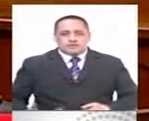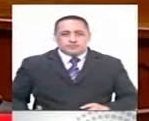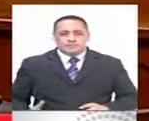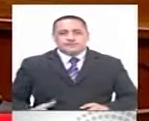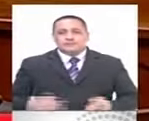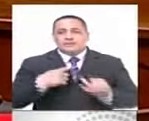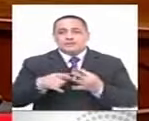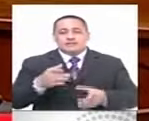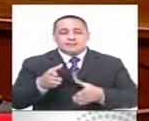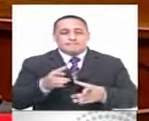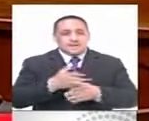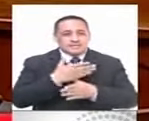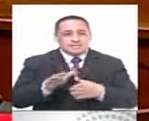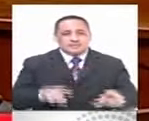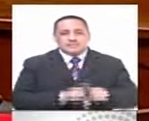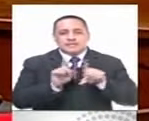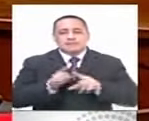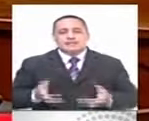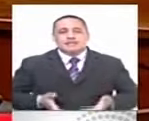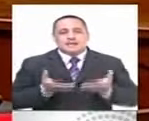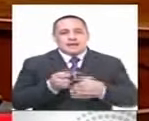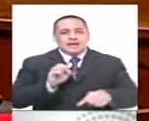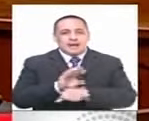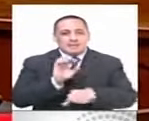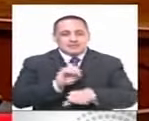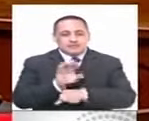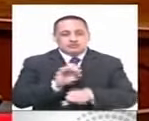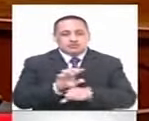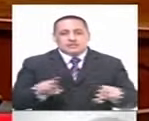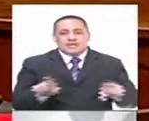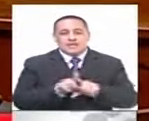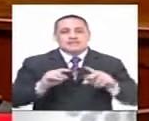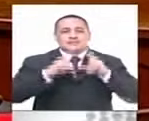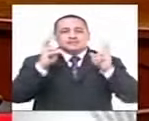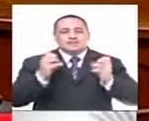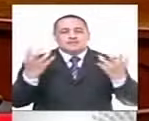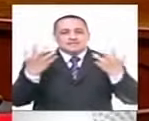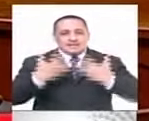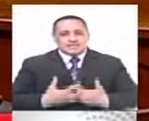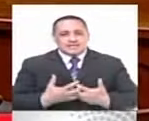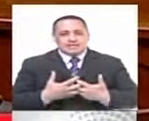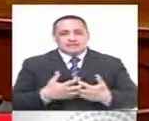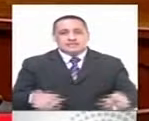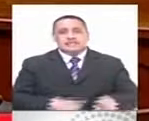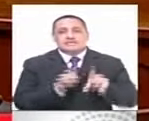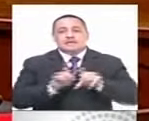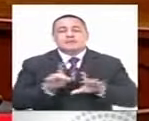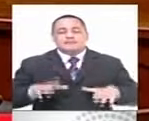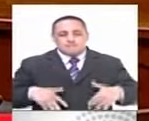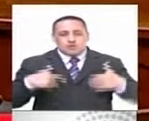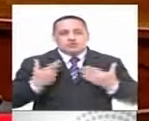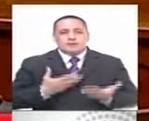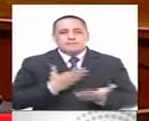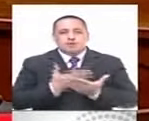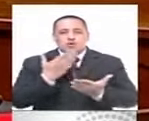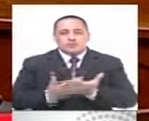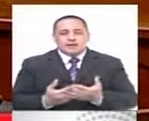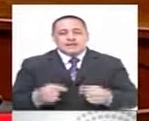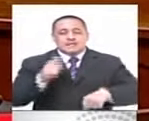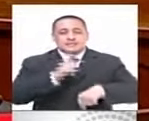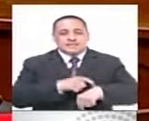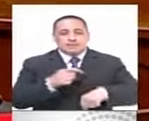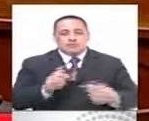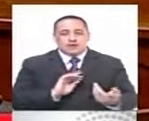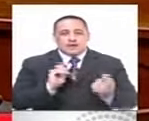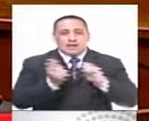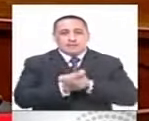Los participantes recibirán capacitaciones en tema de integridad pública y podrán convalidar el tiempo